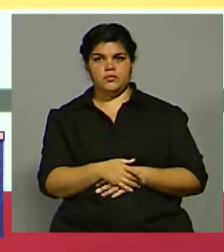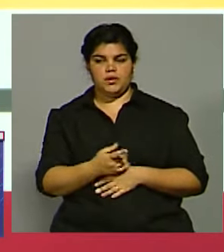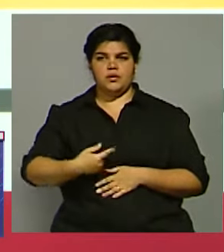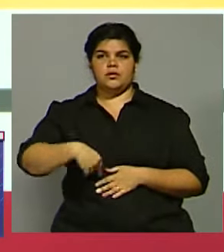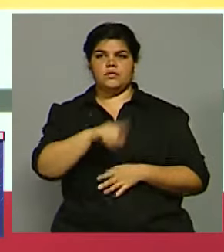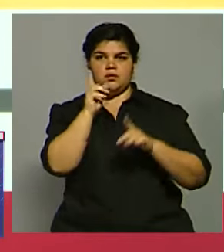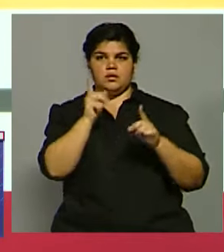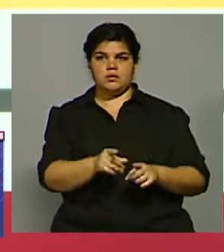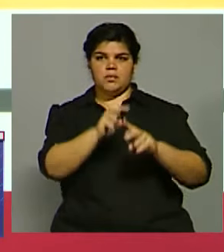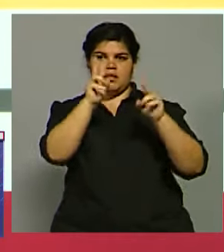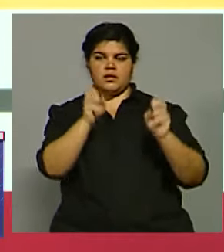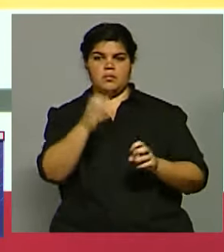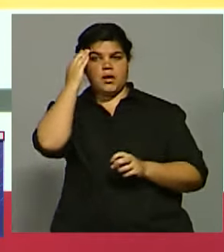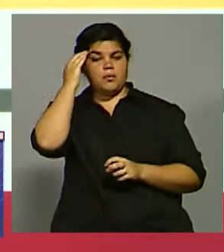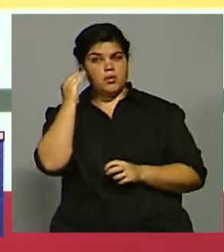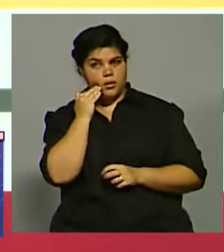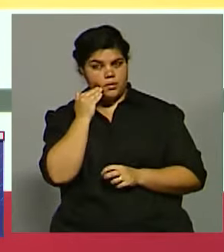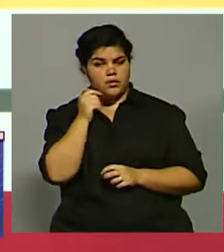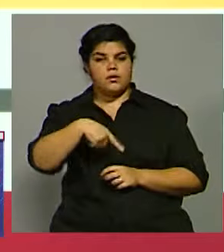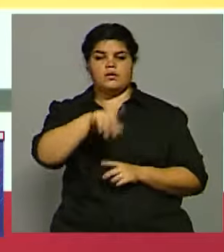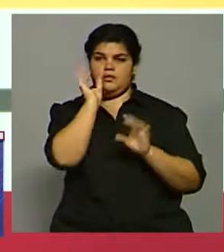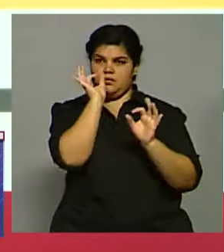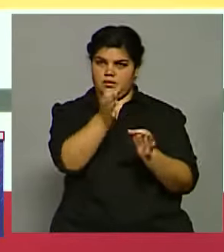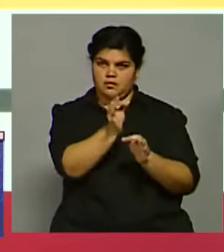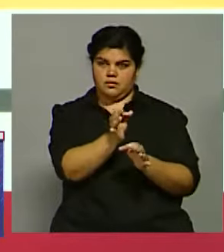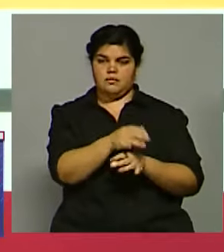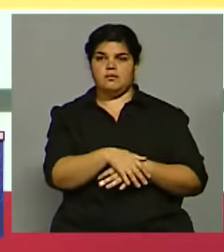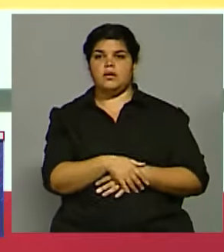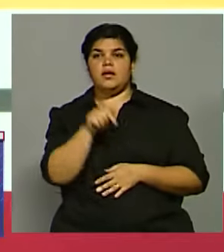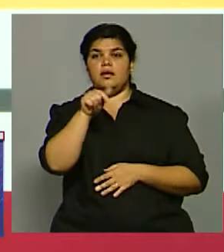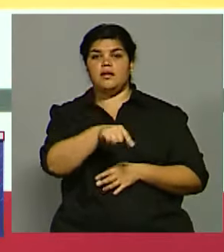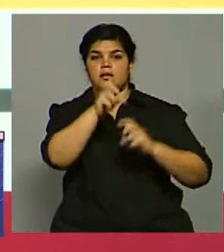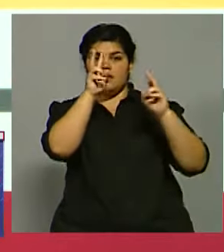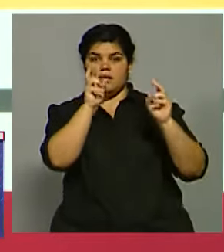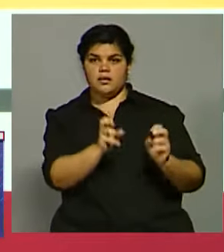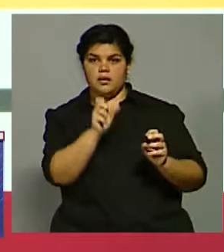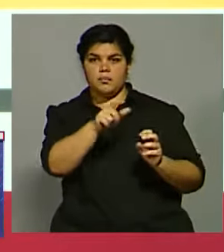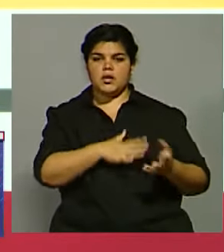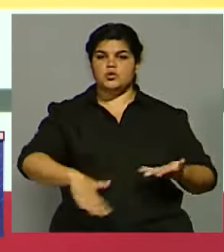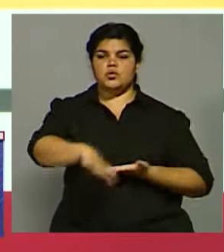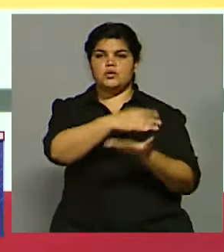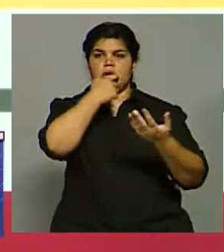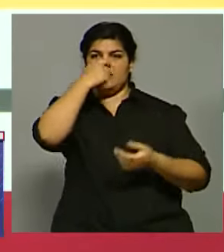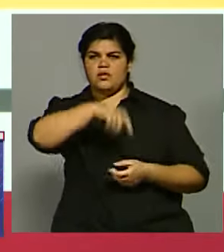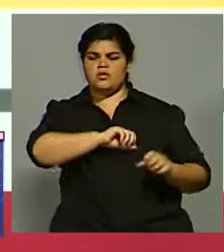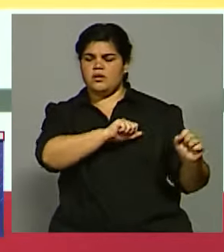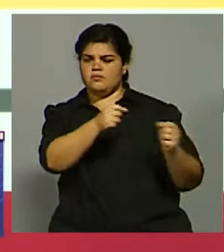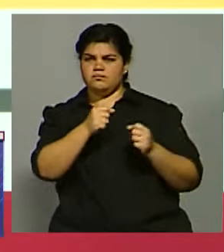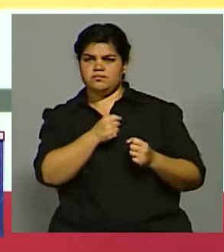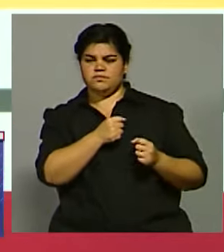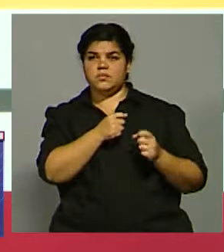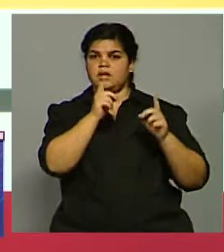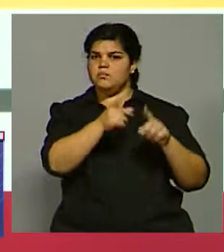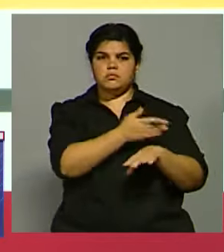cerca, que a es ver. El caso Próbolo, ¿no? Sí. Ustedes saben que es una situación que a la sociedad mendocina ha conmovido y sigue